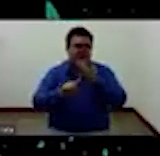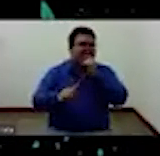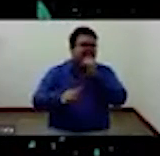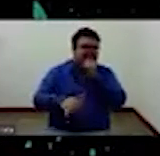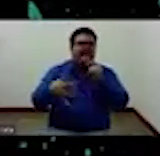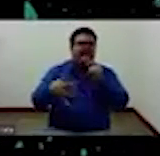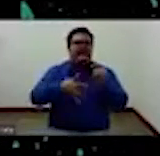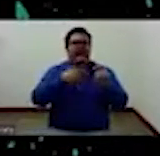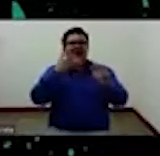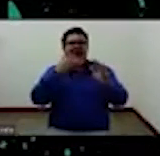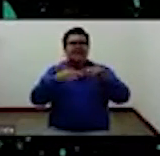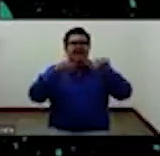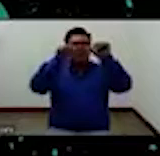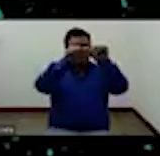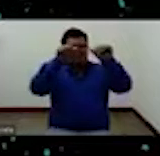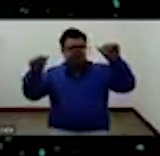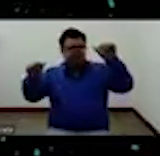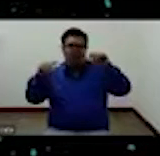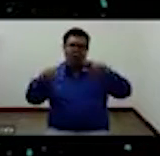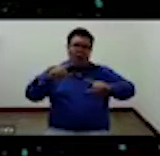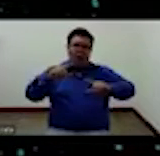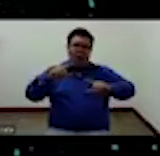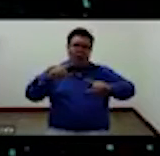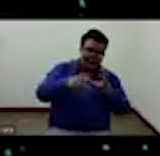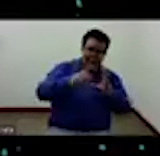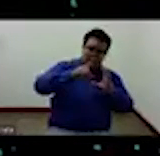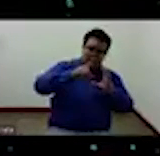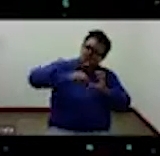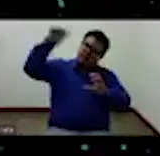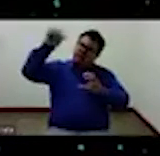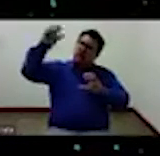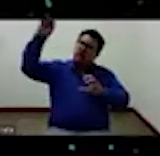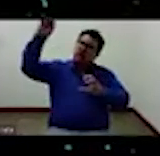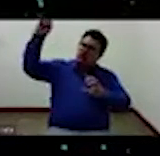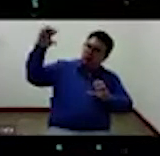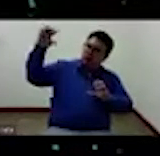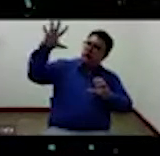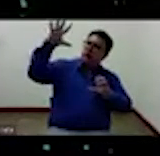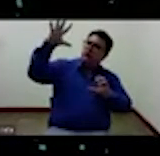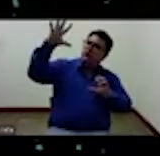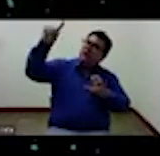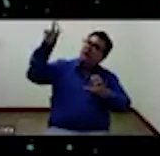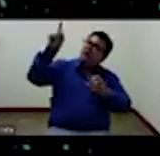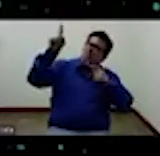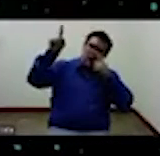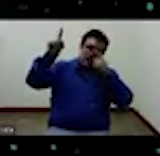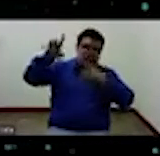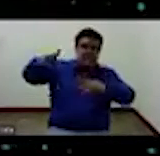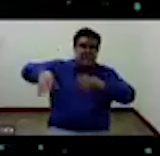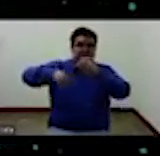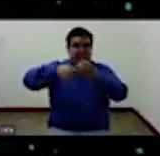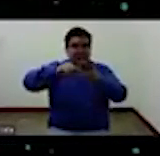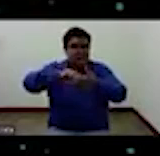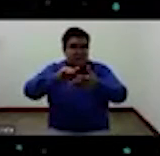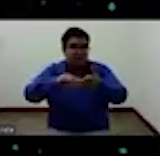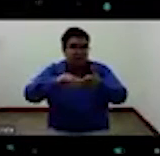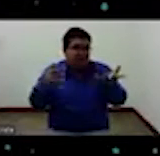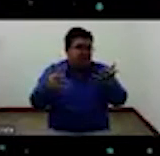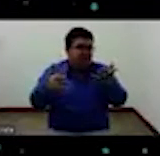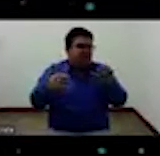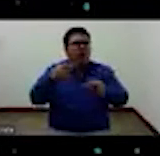de la Tierra a la estrella, luminosidad, y la otra variable está por